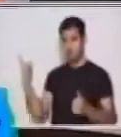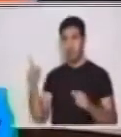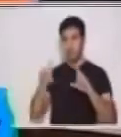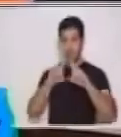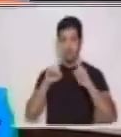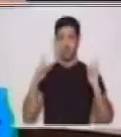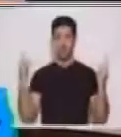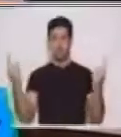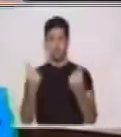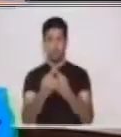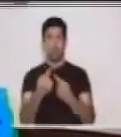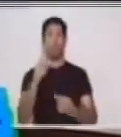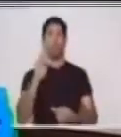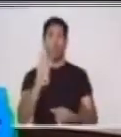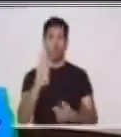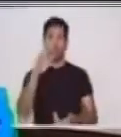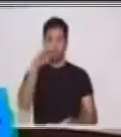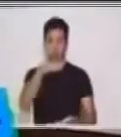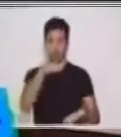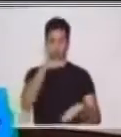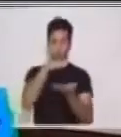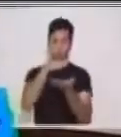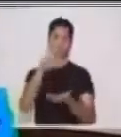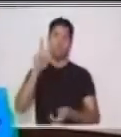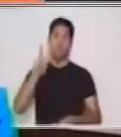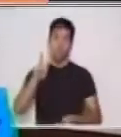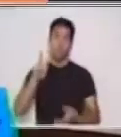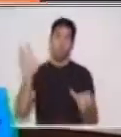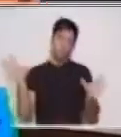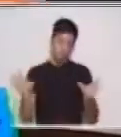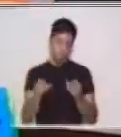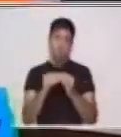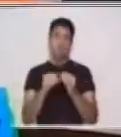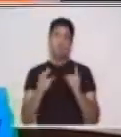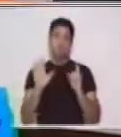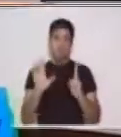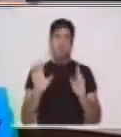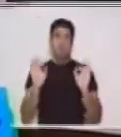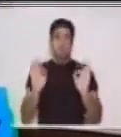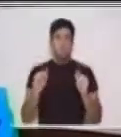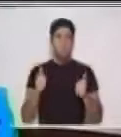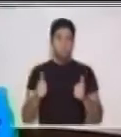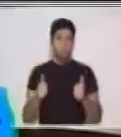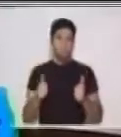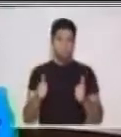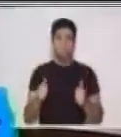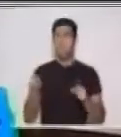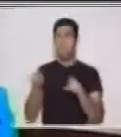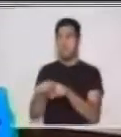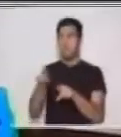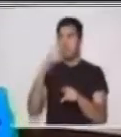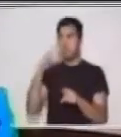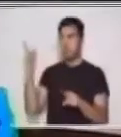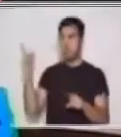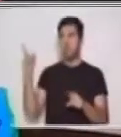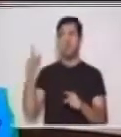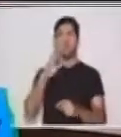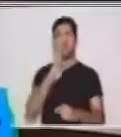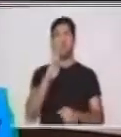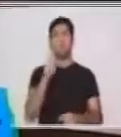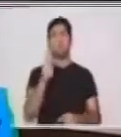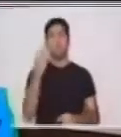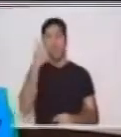alrededor y tenemos acá otras 2. Estas también pueden ser llamadas como bases y las que